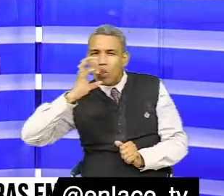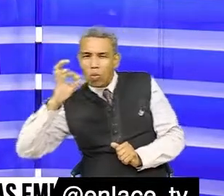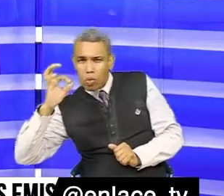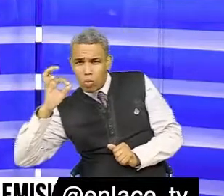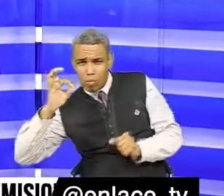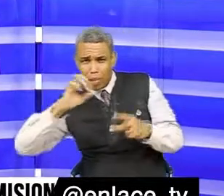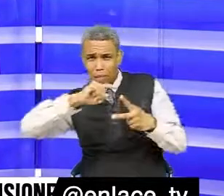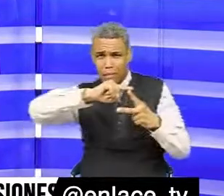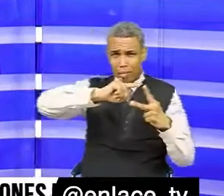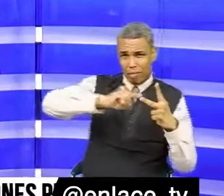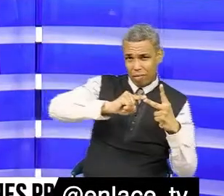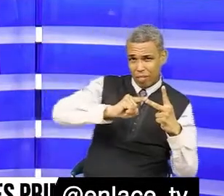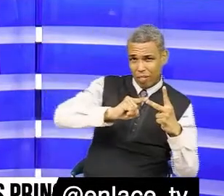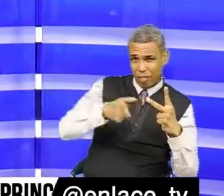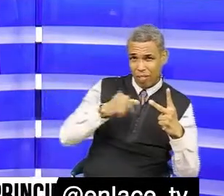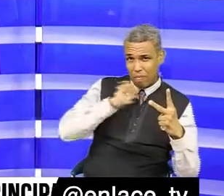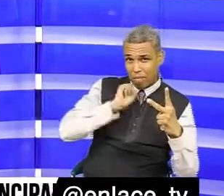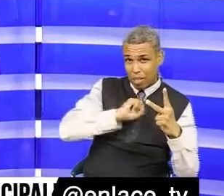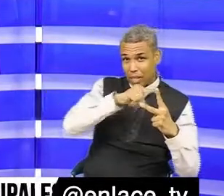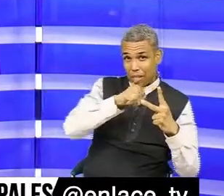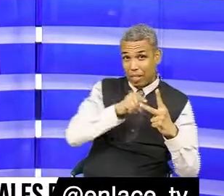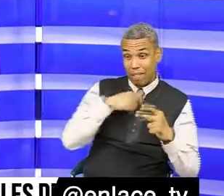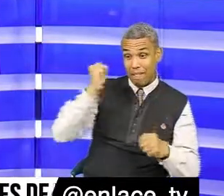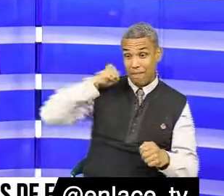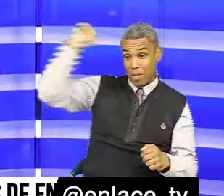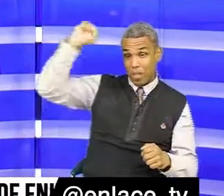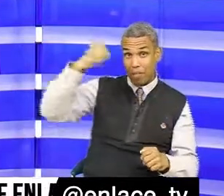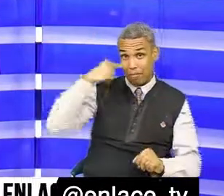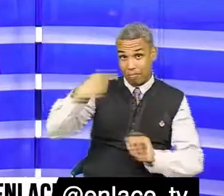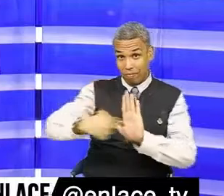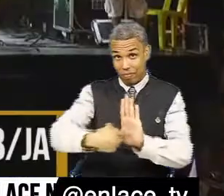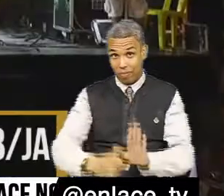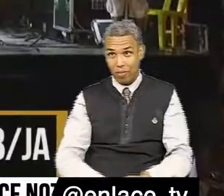los cerca fueron los encargados de llevarse los mejores premios